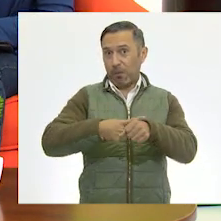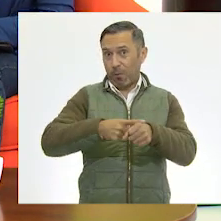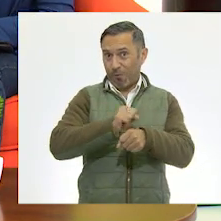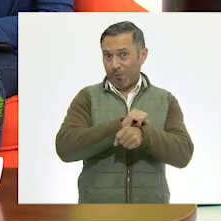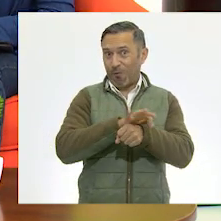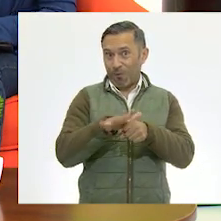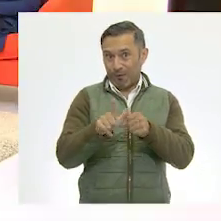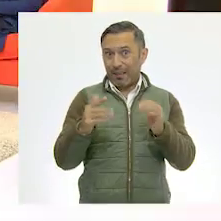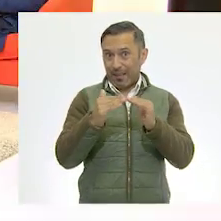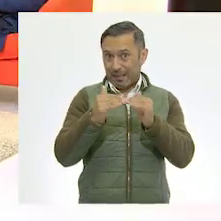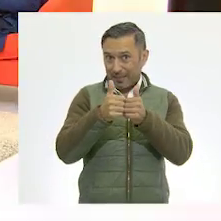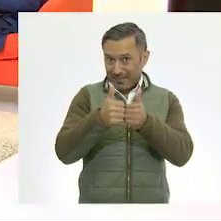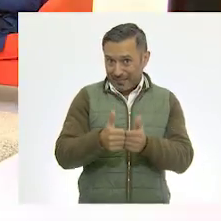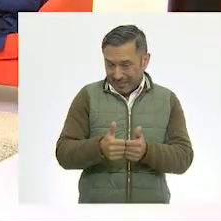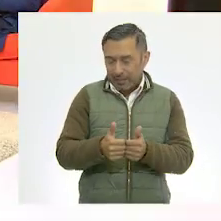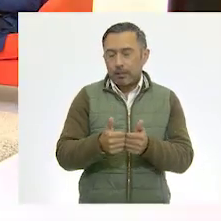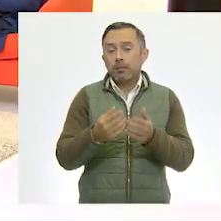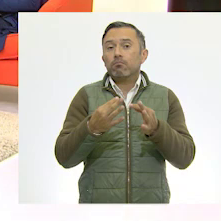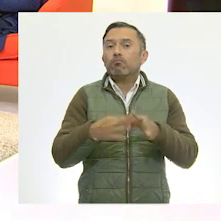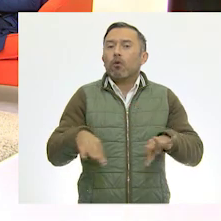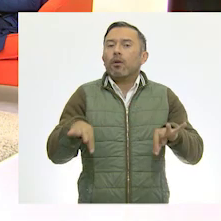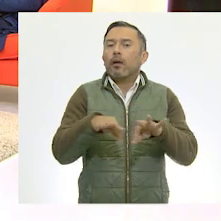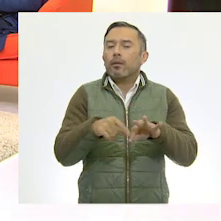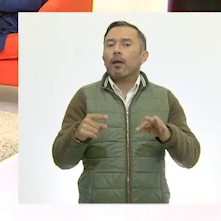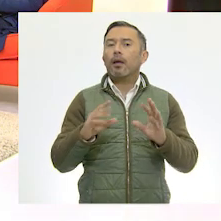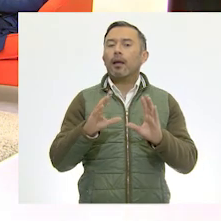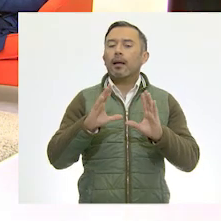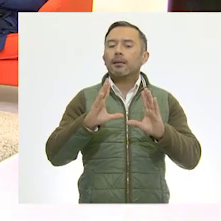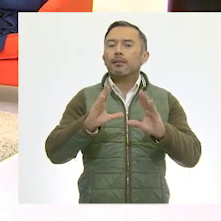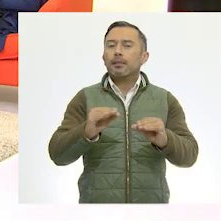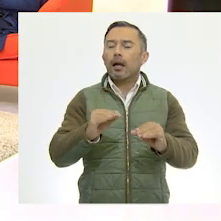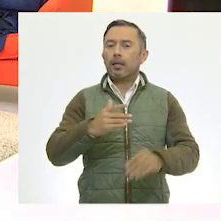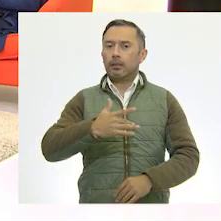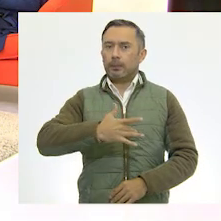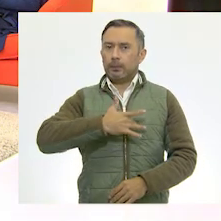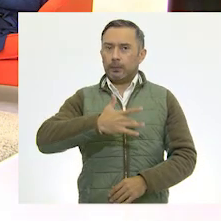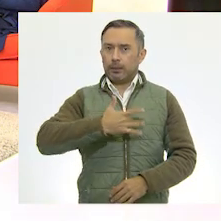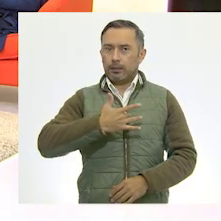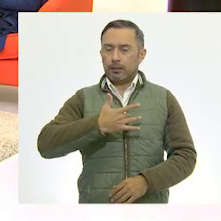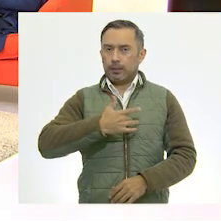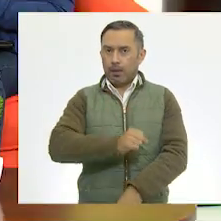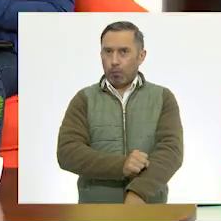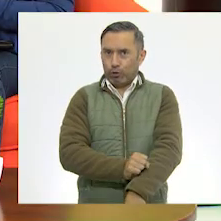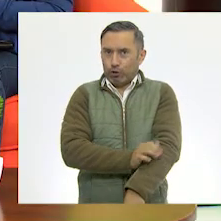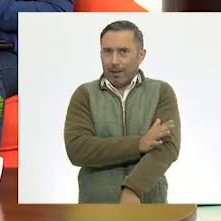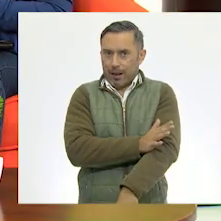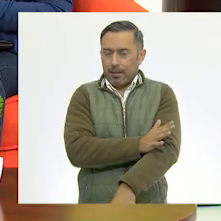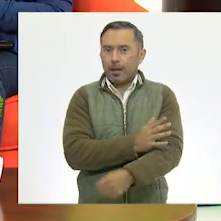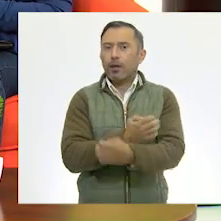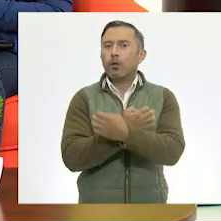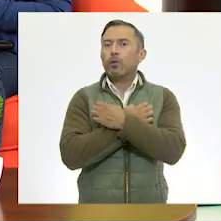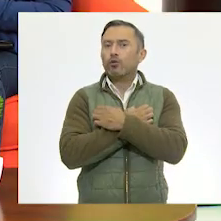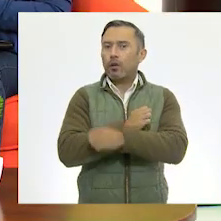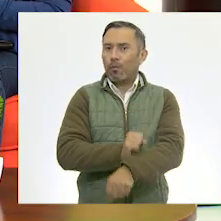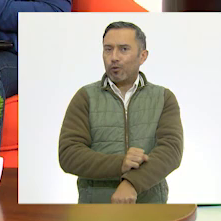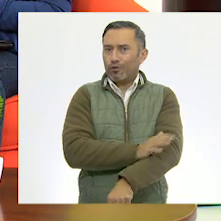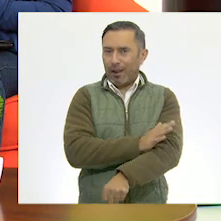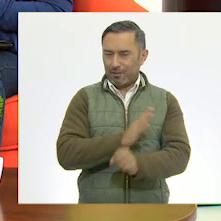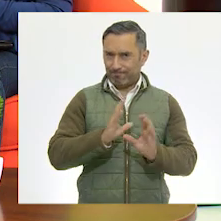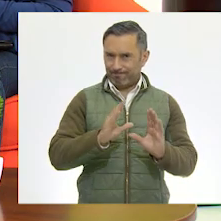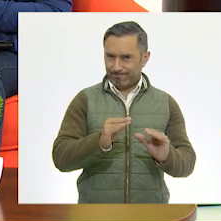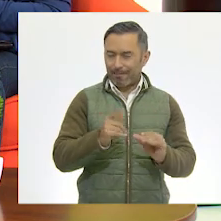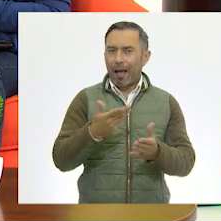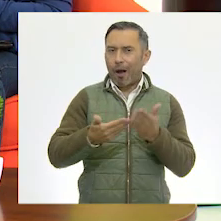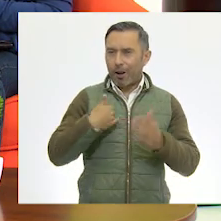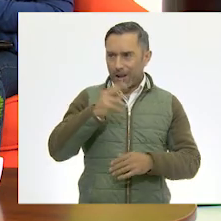importancia de la educación emocional. Claro. Entonces, aquí traigo una serie de pictogramas que